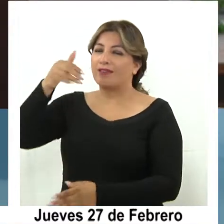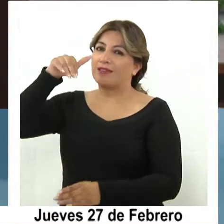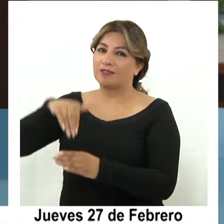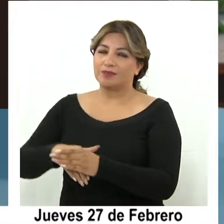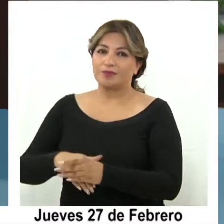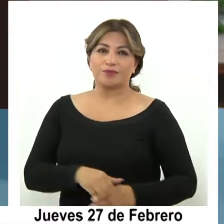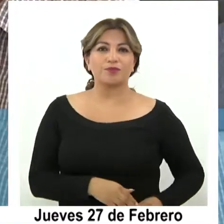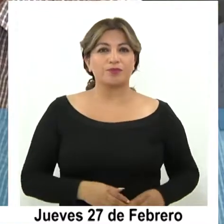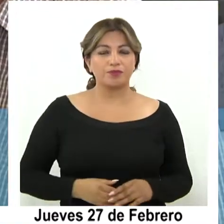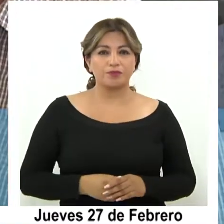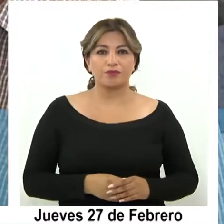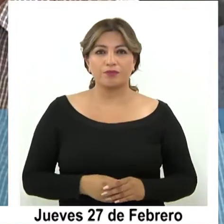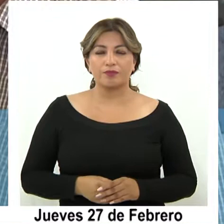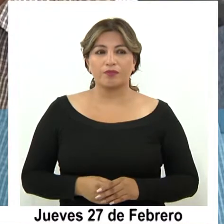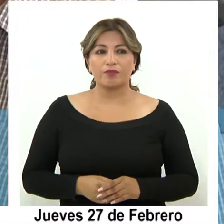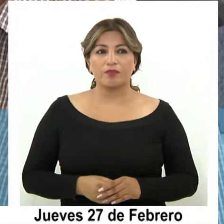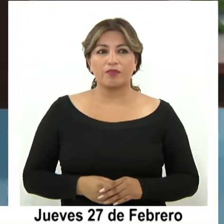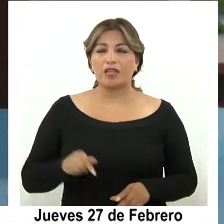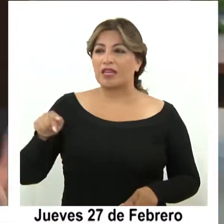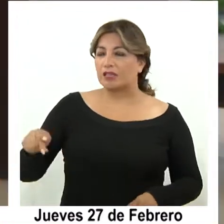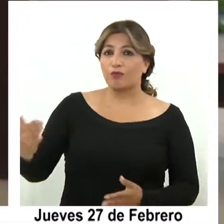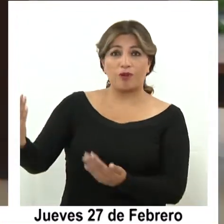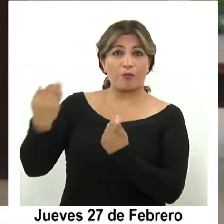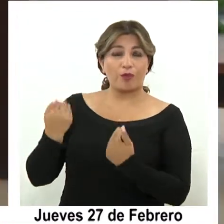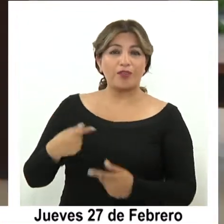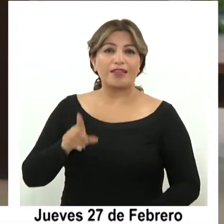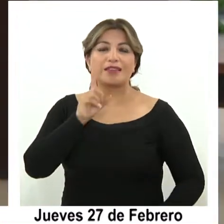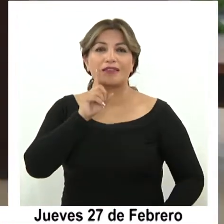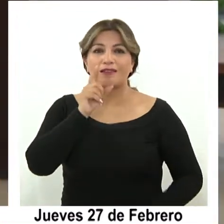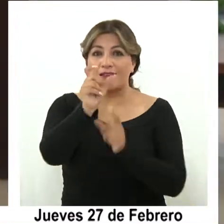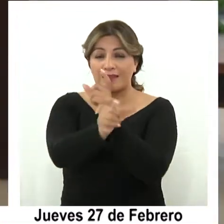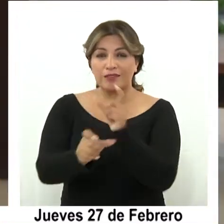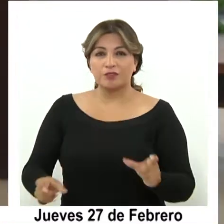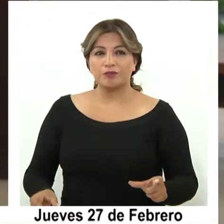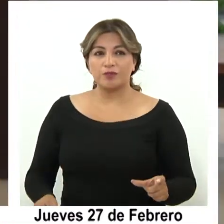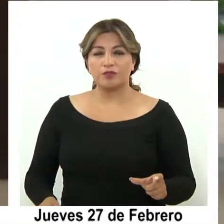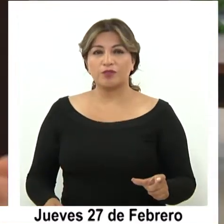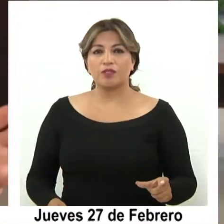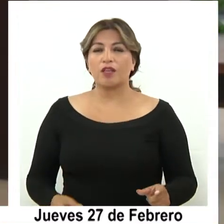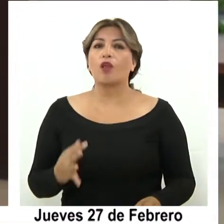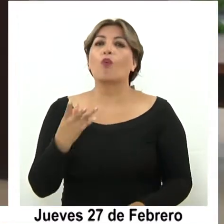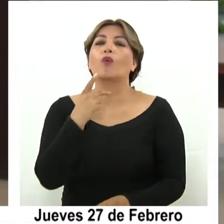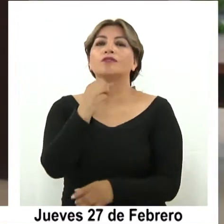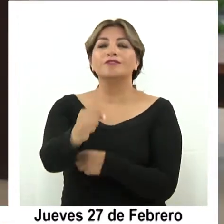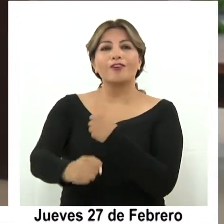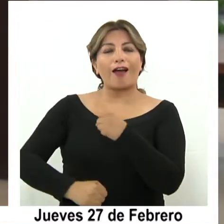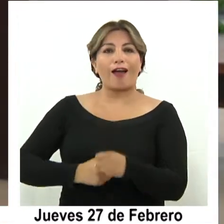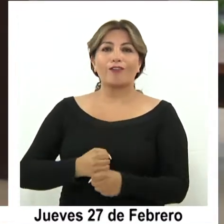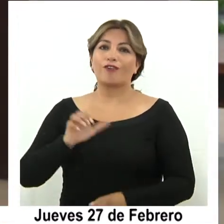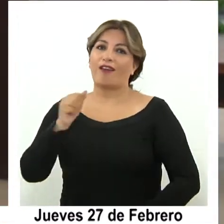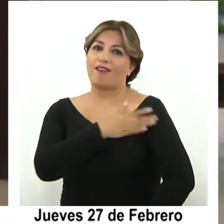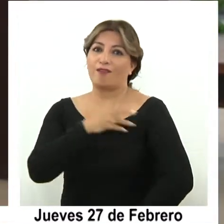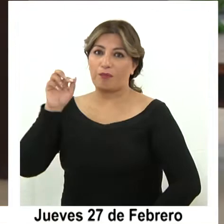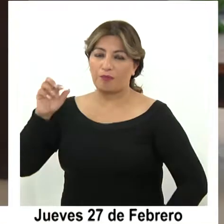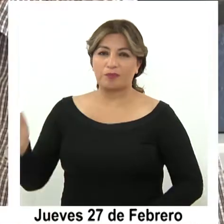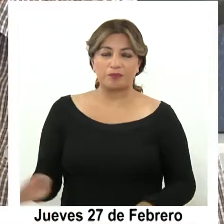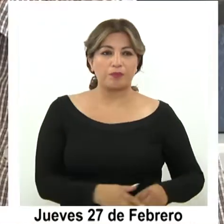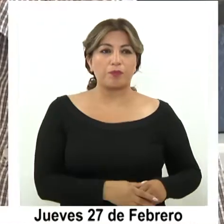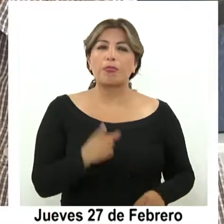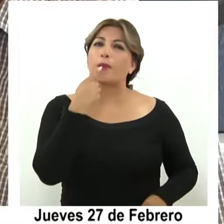ahorro solidario y colectivo. Esto de acá es un beneficio que van a recibir las personas según la cantidad de años